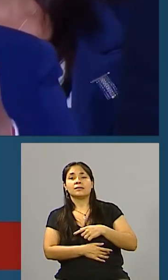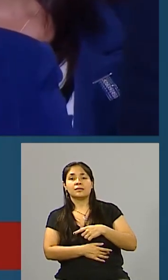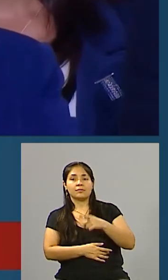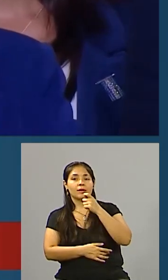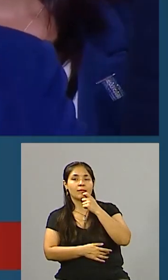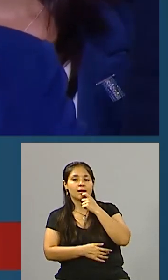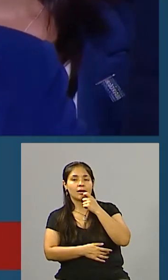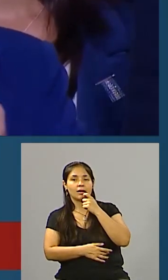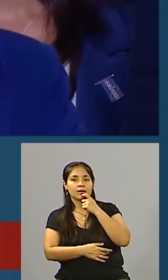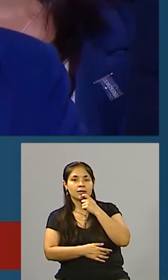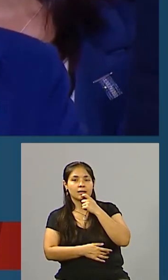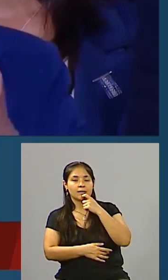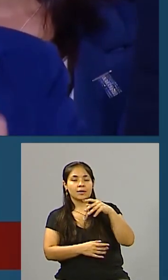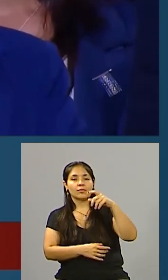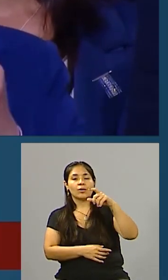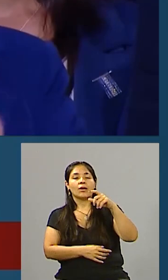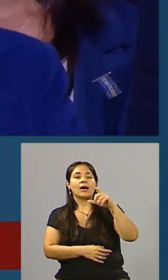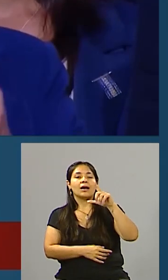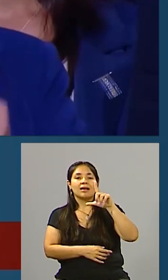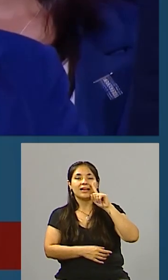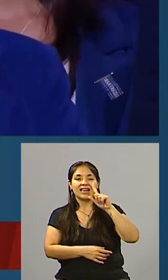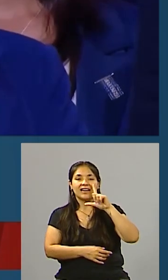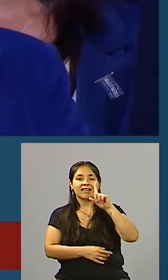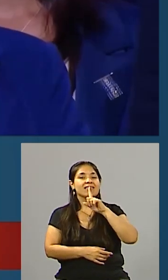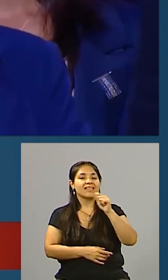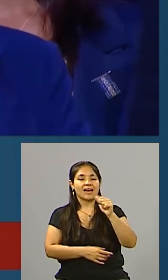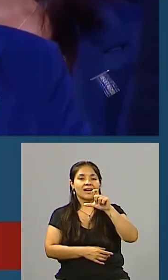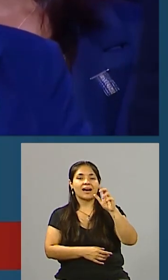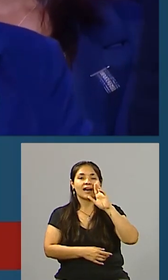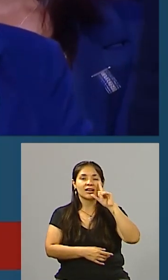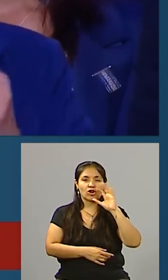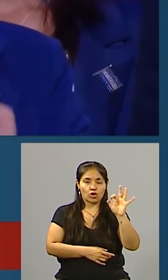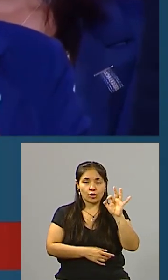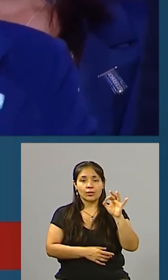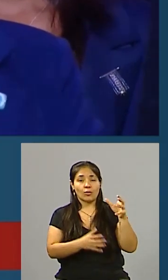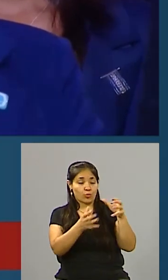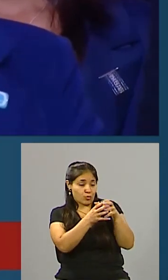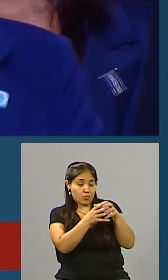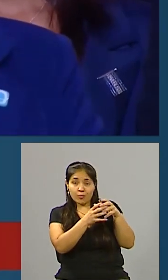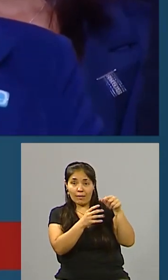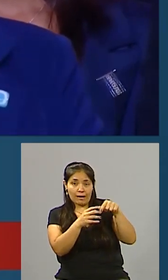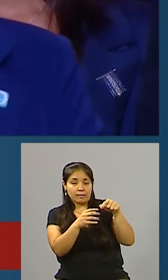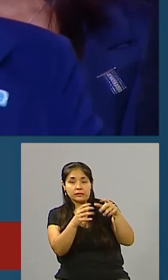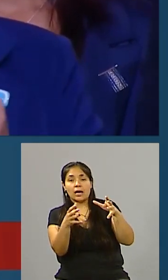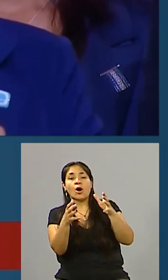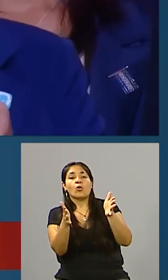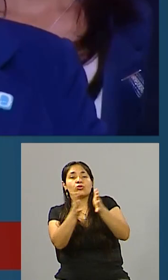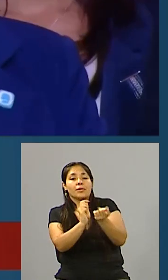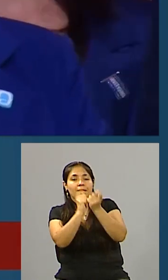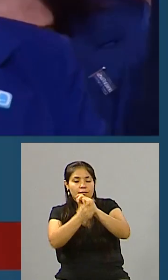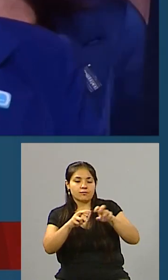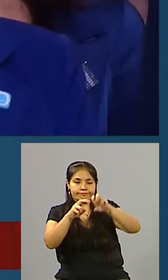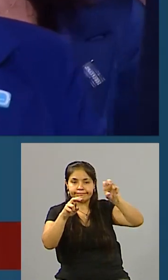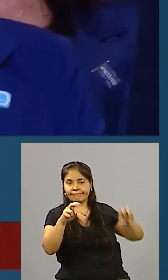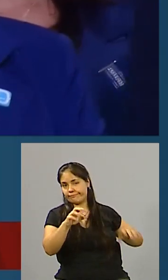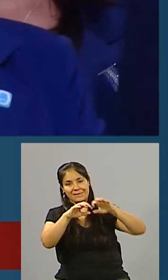coalición cívica de Lilita Carrió, que públicamente manifestó que abandonan Juntos por el Cambio. El radicalismo está